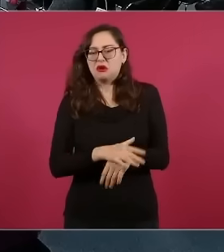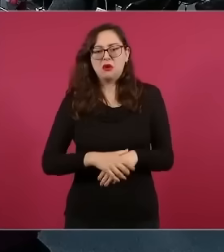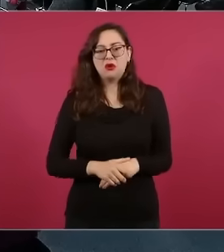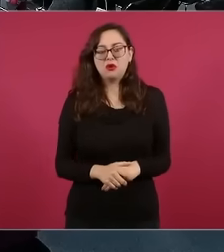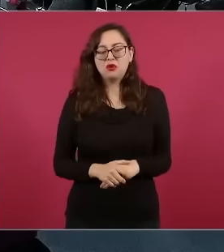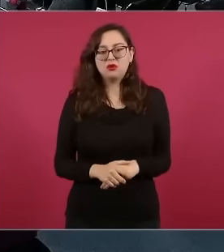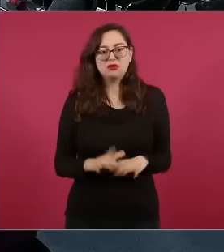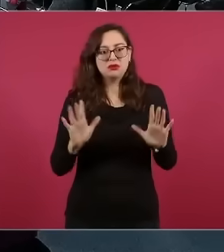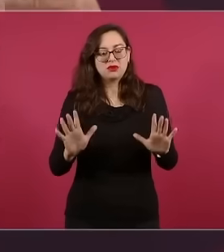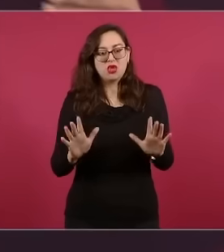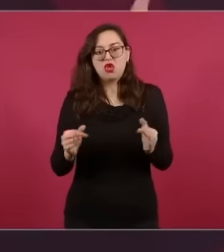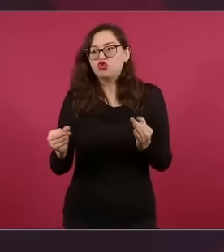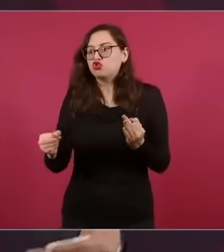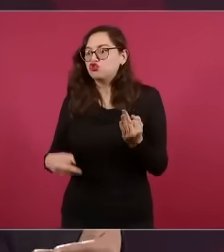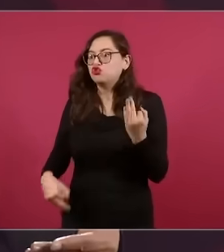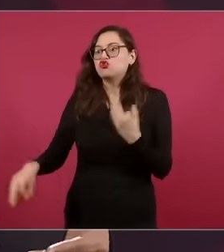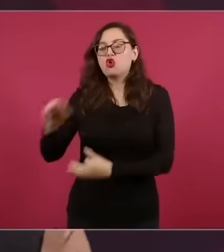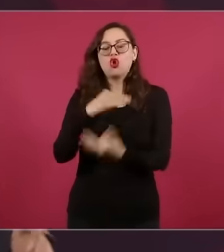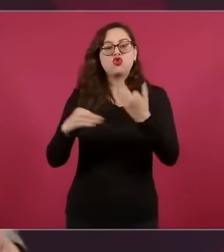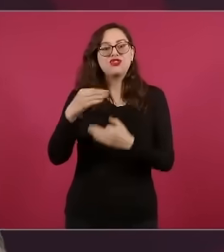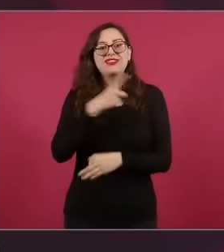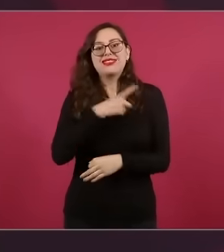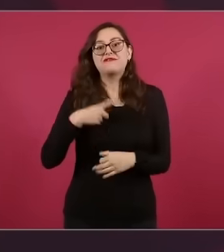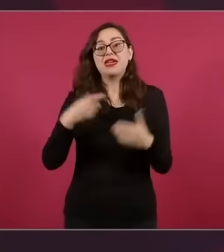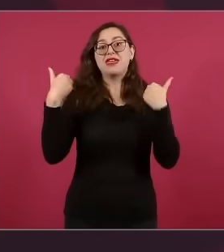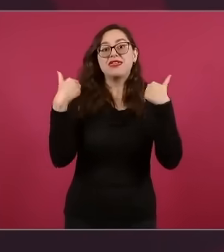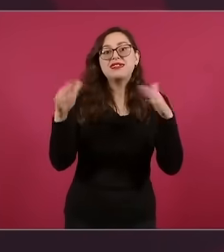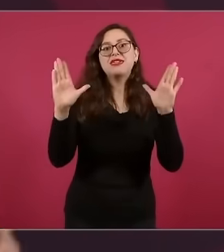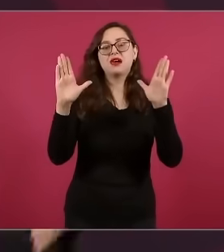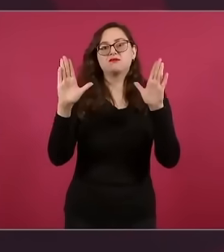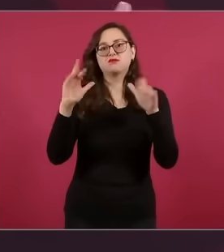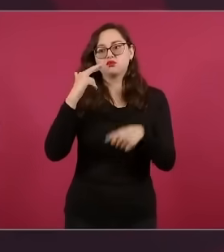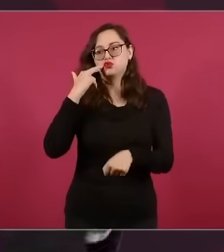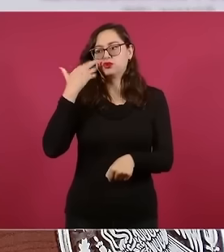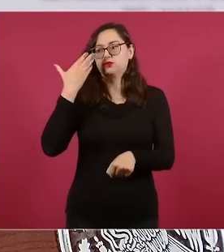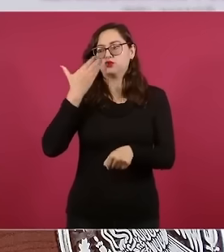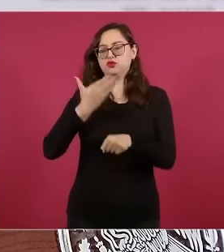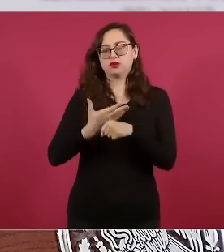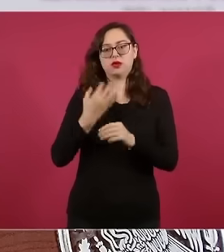sino que todos debemos de asumir una actitud